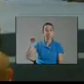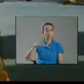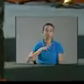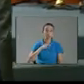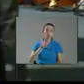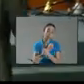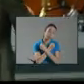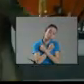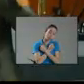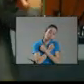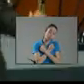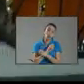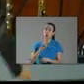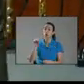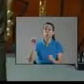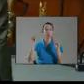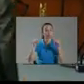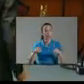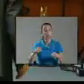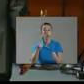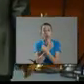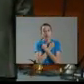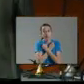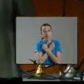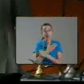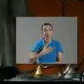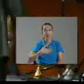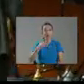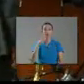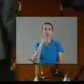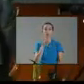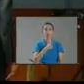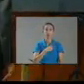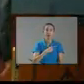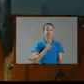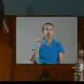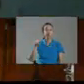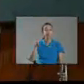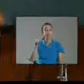Aquí tienes mi tiempo, aquí tienes mi vida, Señor. ¿Para qué quiero tu vida? Sí, tengo un montón de vida.